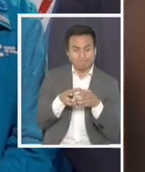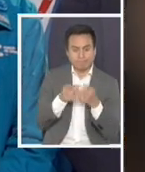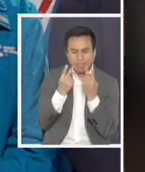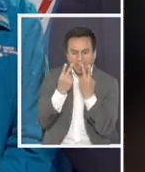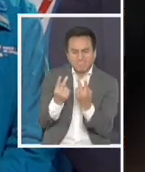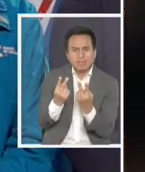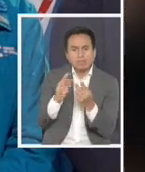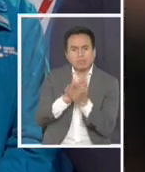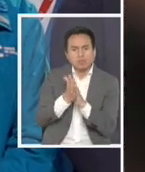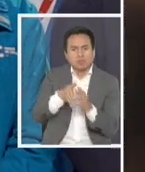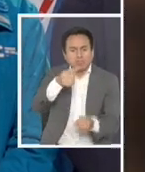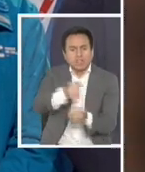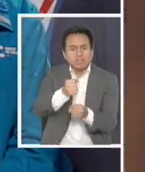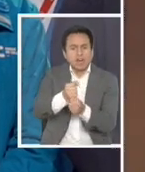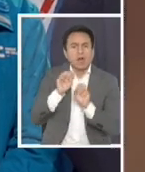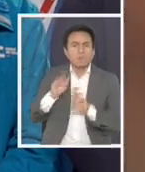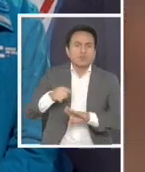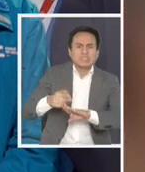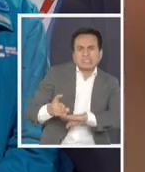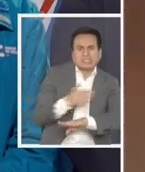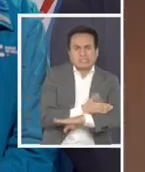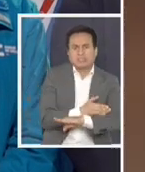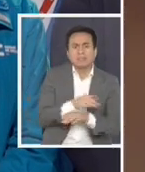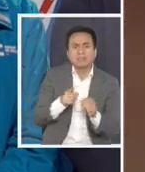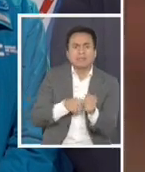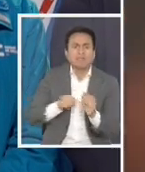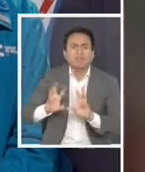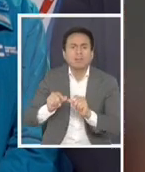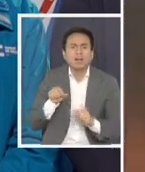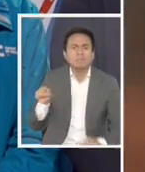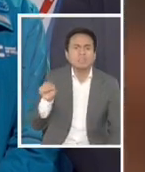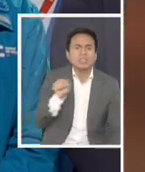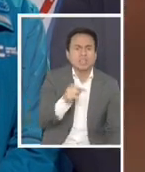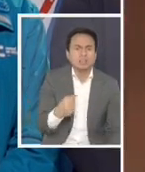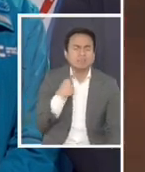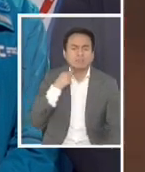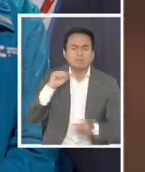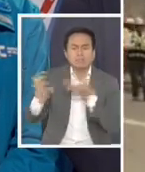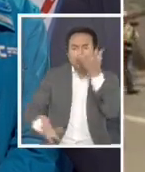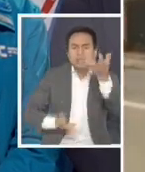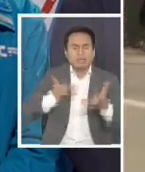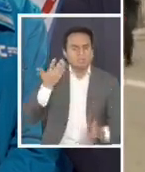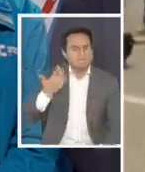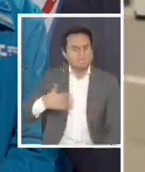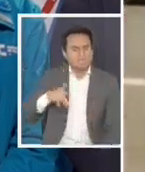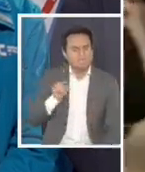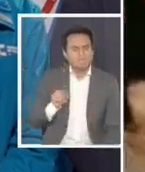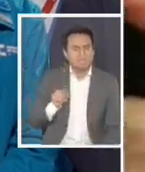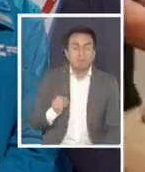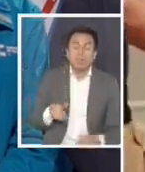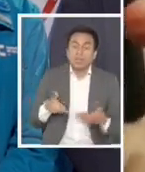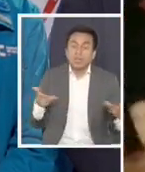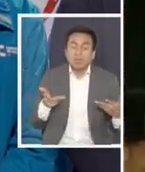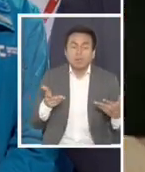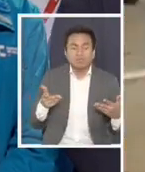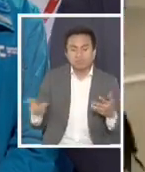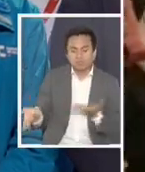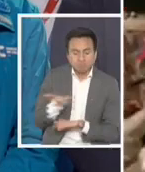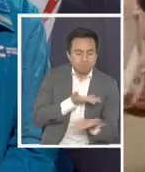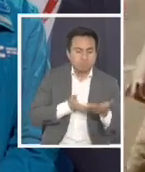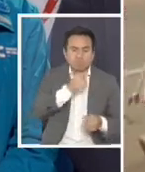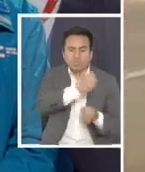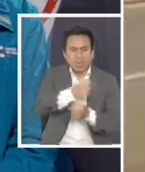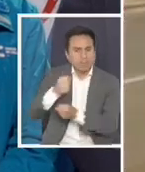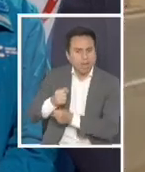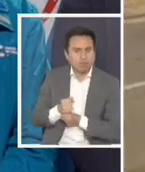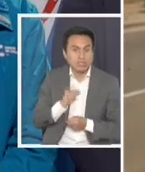todo el trabajo de apoyos tempranos a las familias que han sido damnificadas por este incendio y que va a articular el